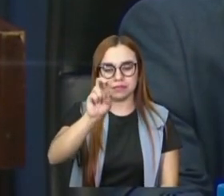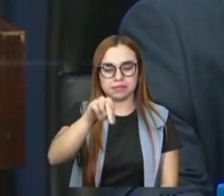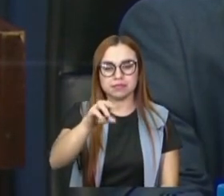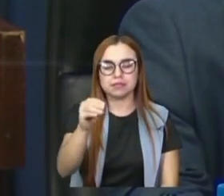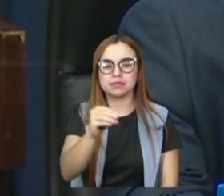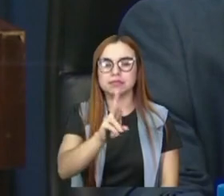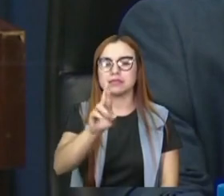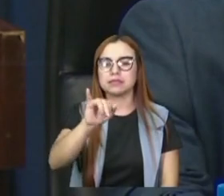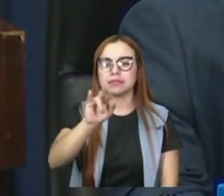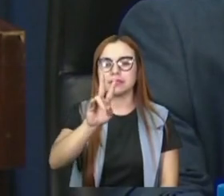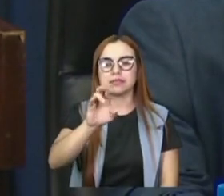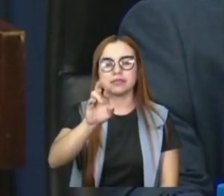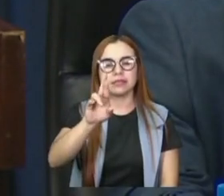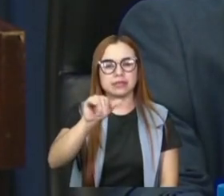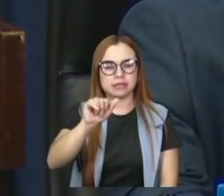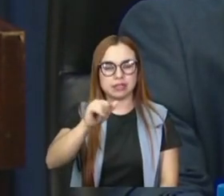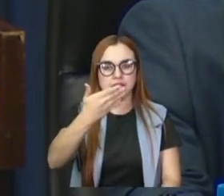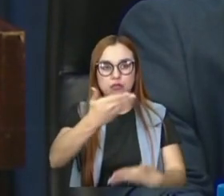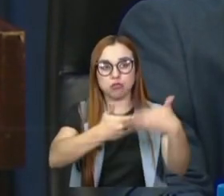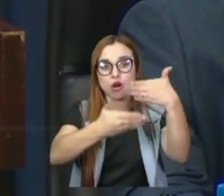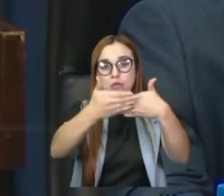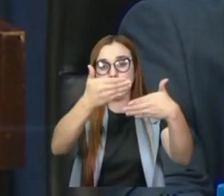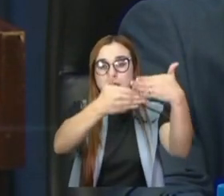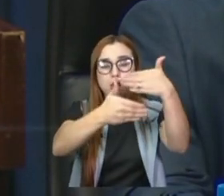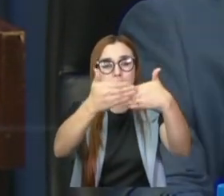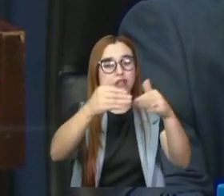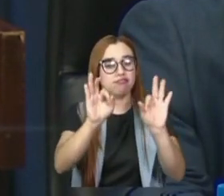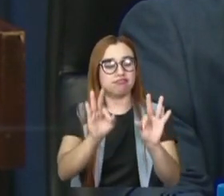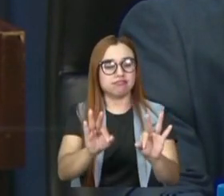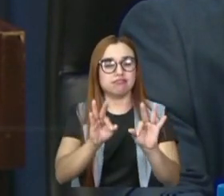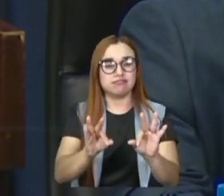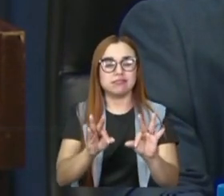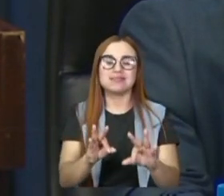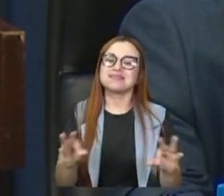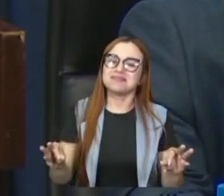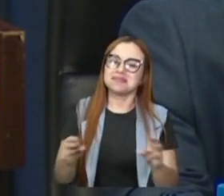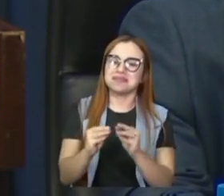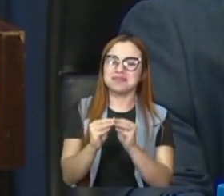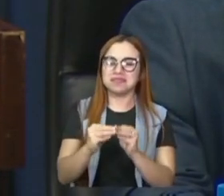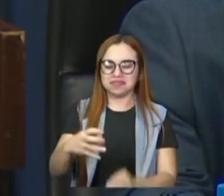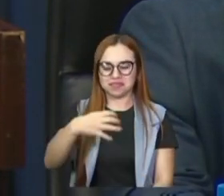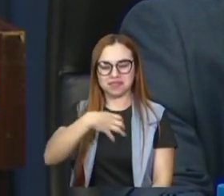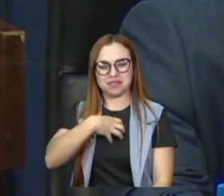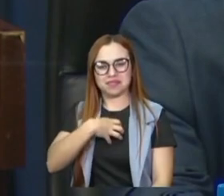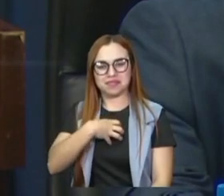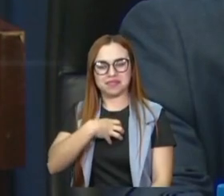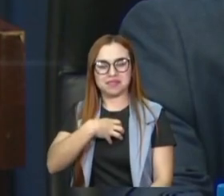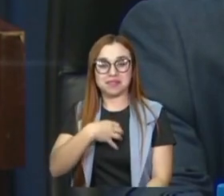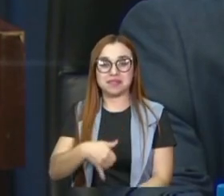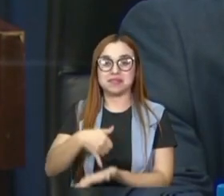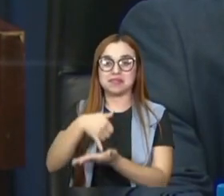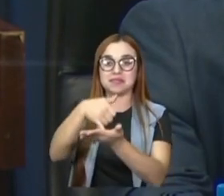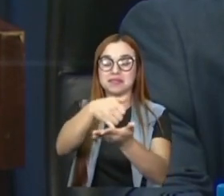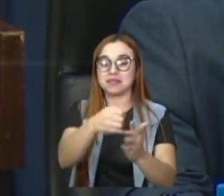la vez, muy feliz por la entrega de la primera medalla de condecoración Mariano Rivera,